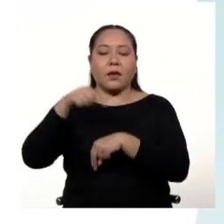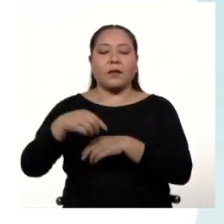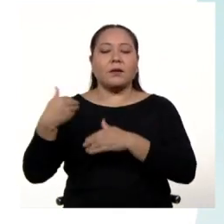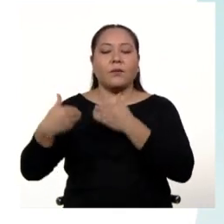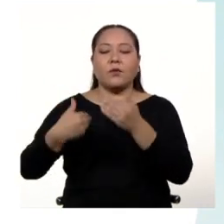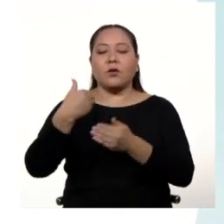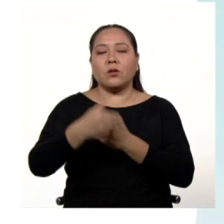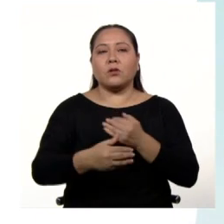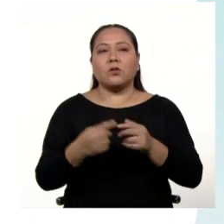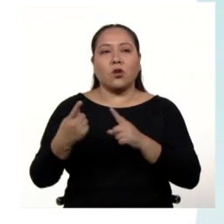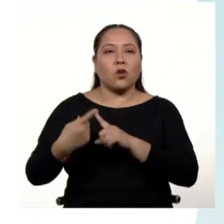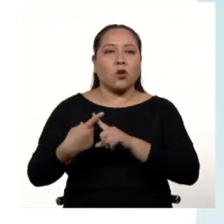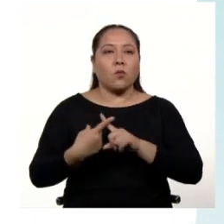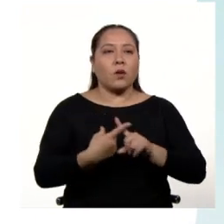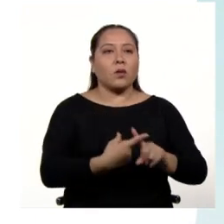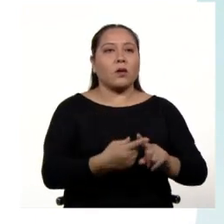geométrica.